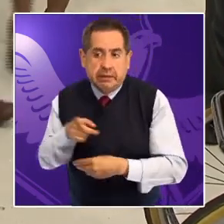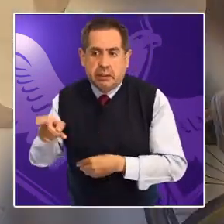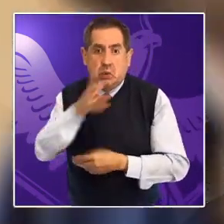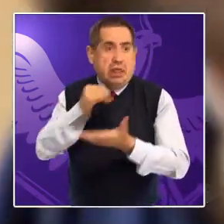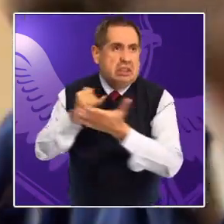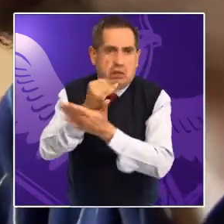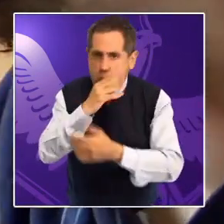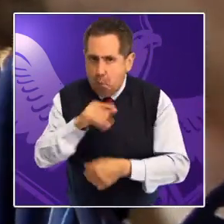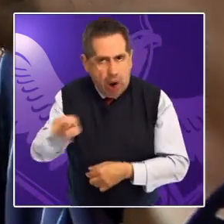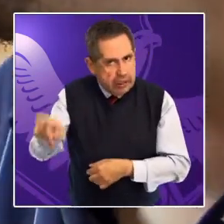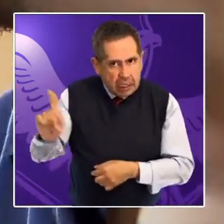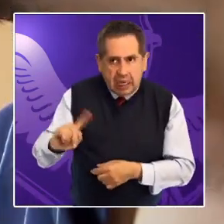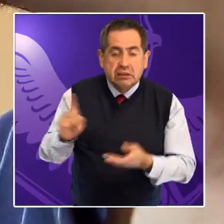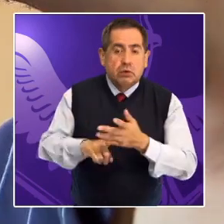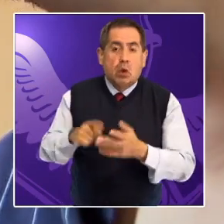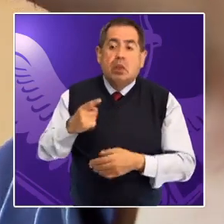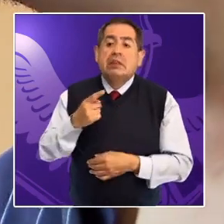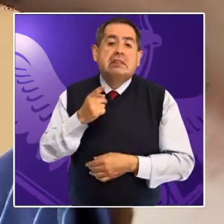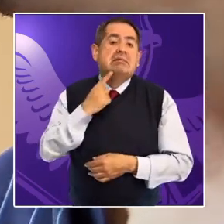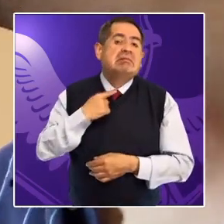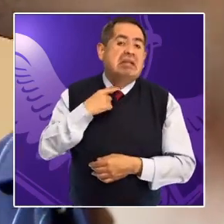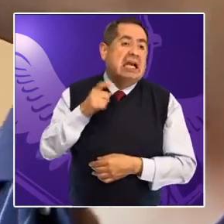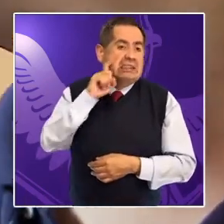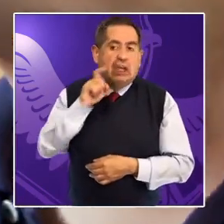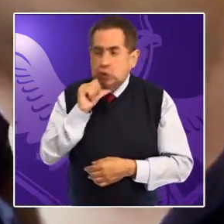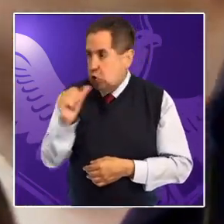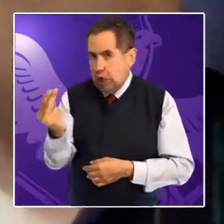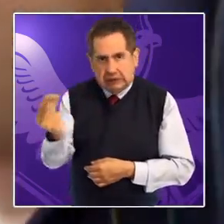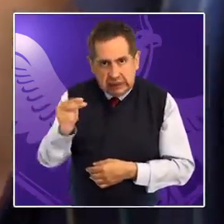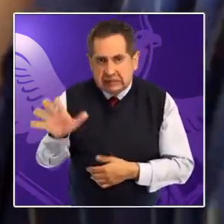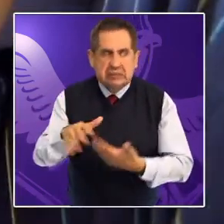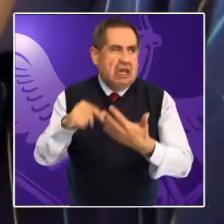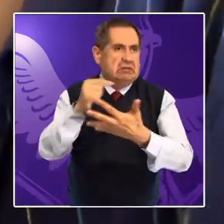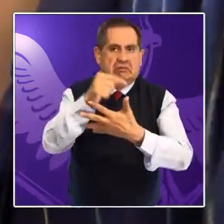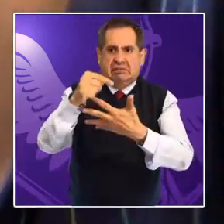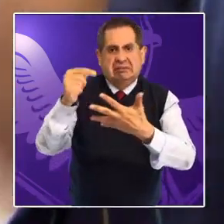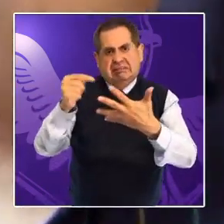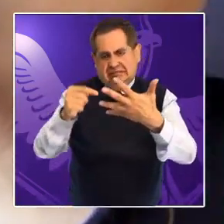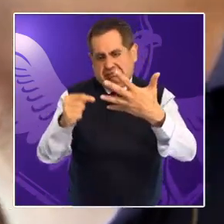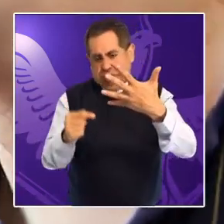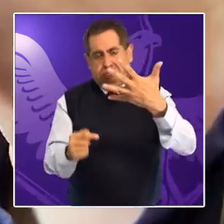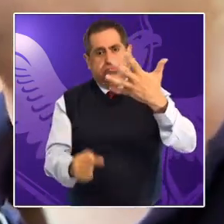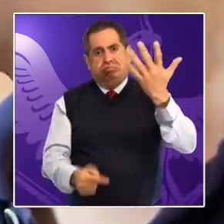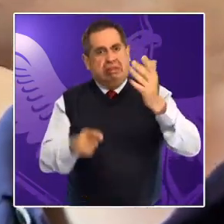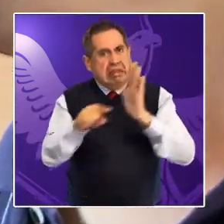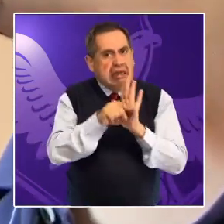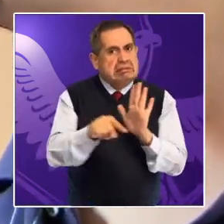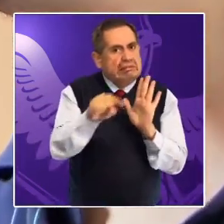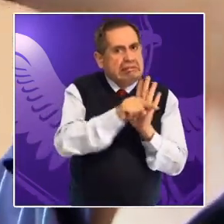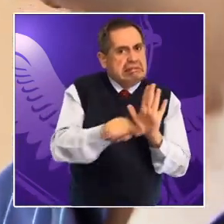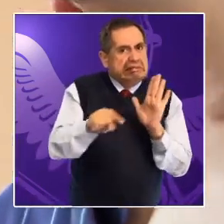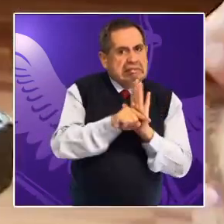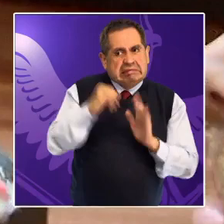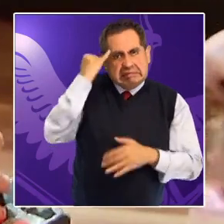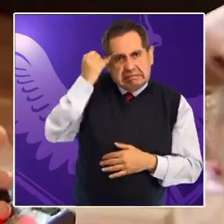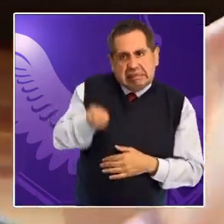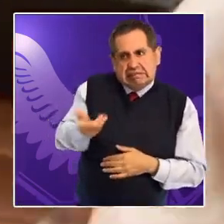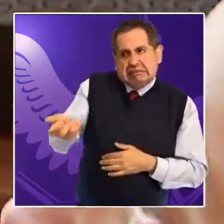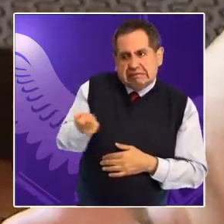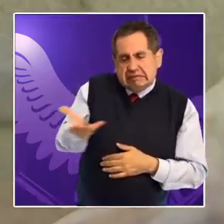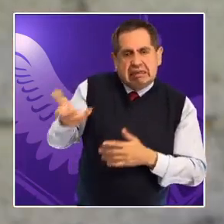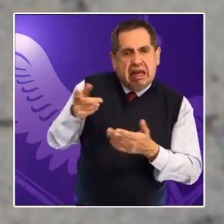decisiones, alguien que es asexuada, y podríamos seguir reproduciendo estereotipos que, no